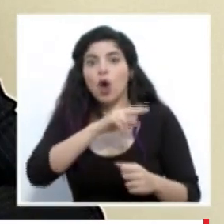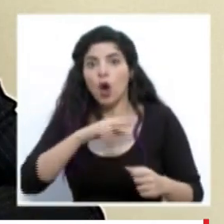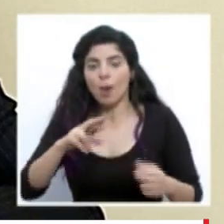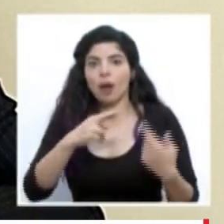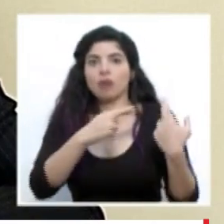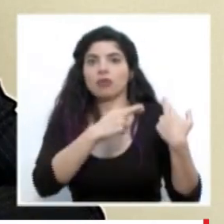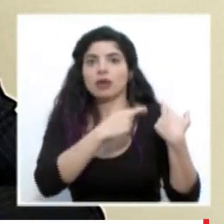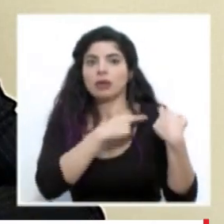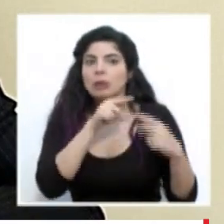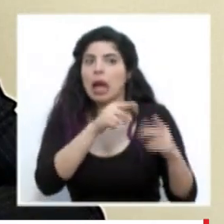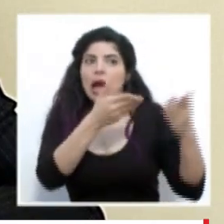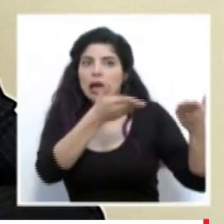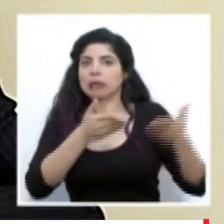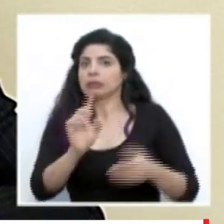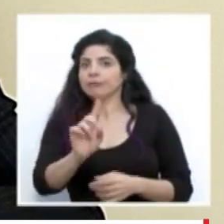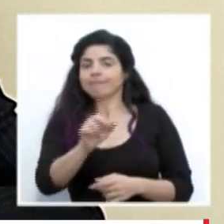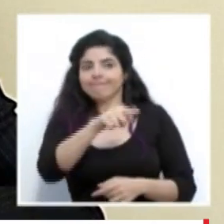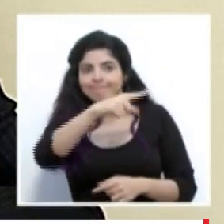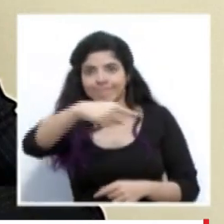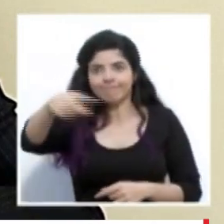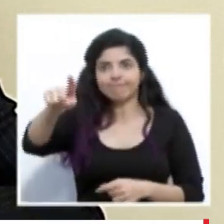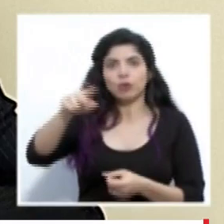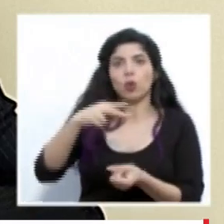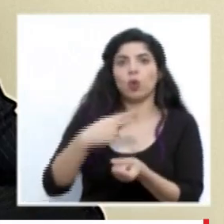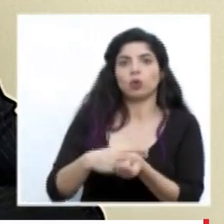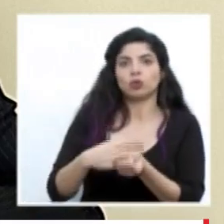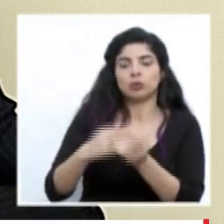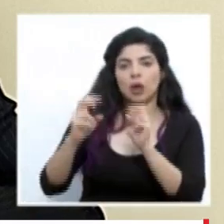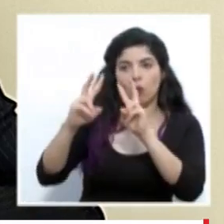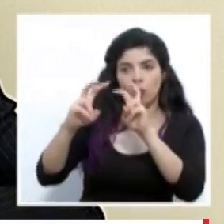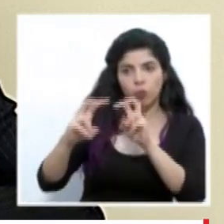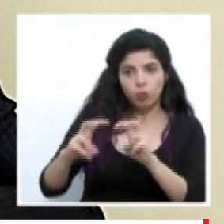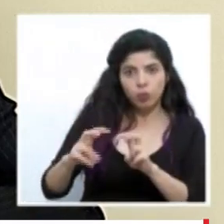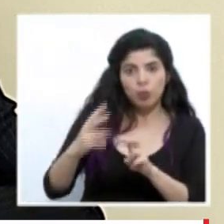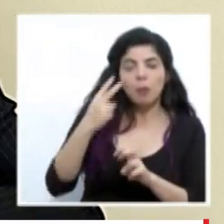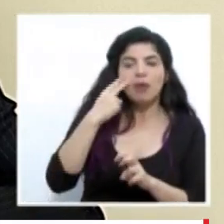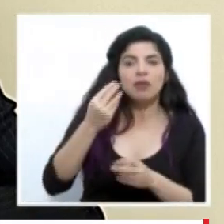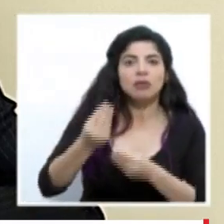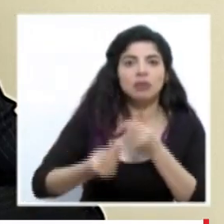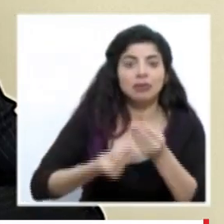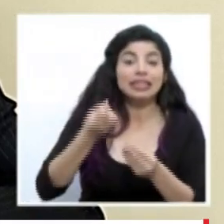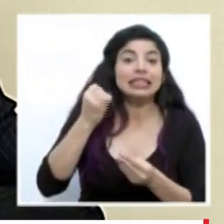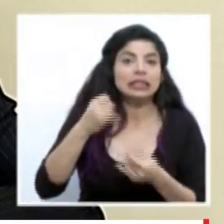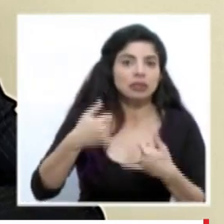sino referirlo a un establecimiento de salud para que se establezca la conducta a seguir,